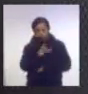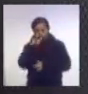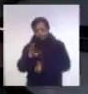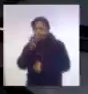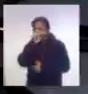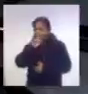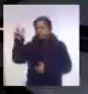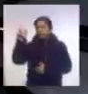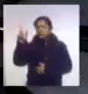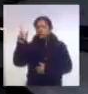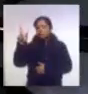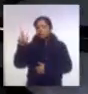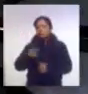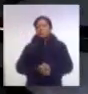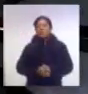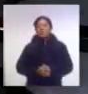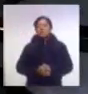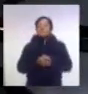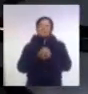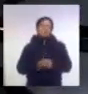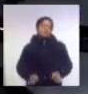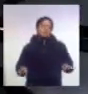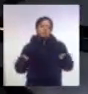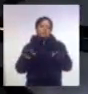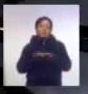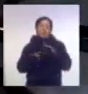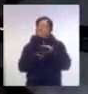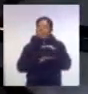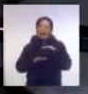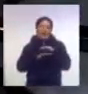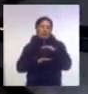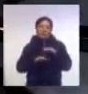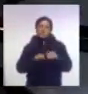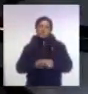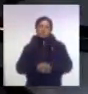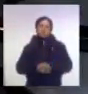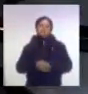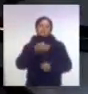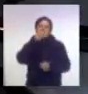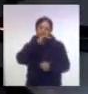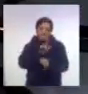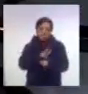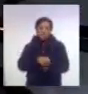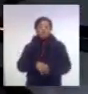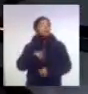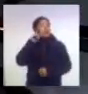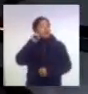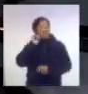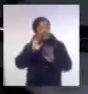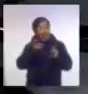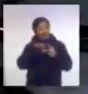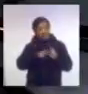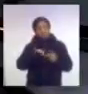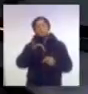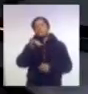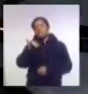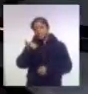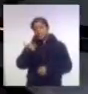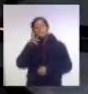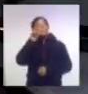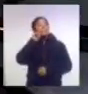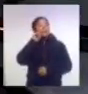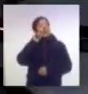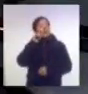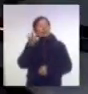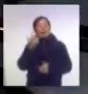profesionalización que son fundamentales en este festival. ¿Inician mañana entonces? Iniciamos mañana, a las 10 de la